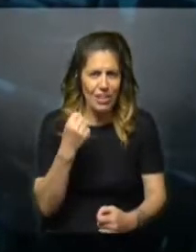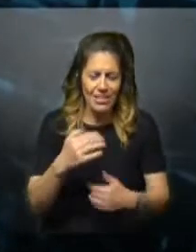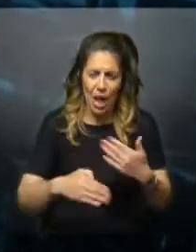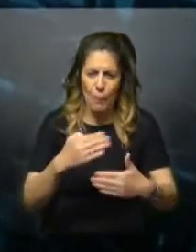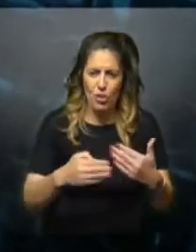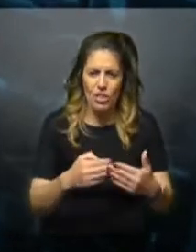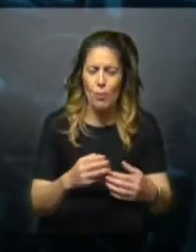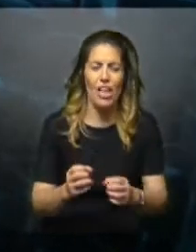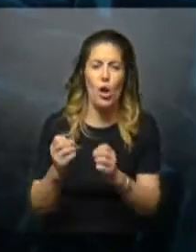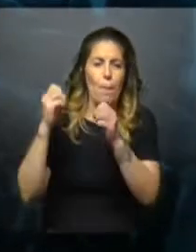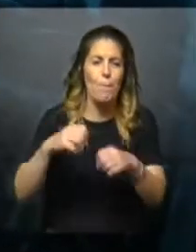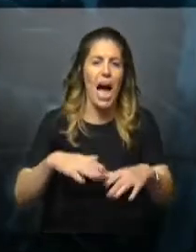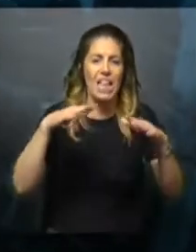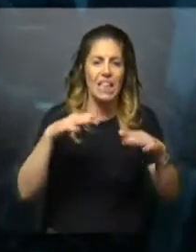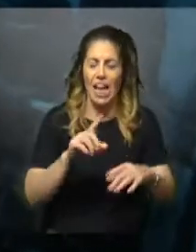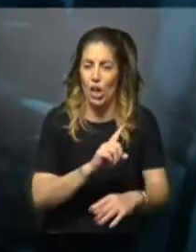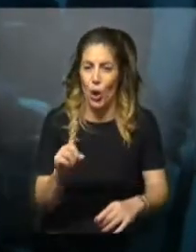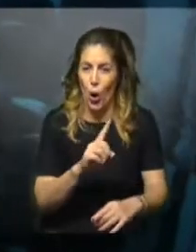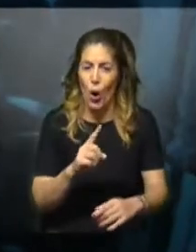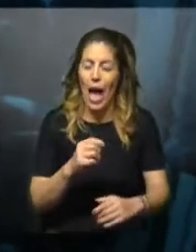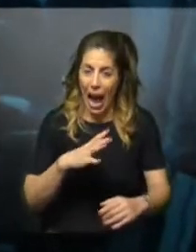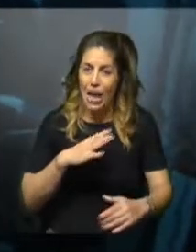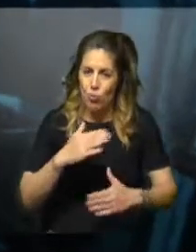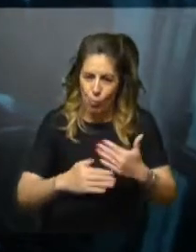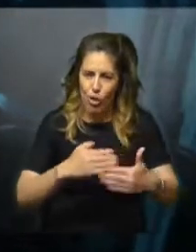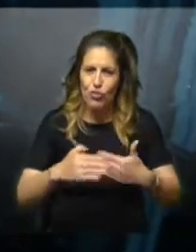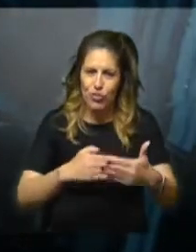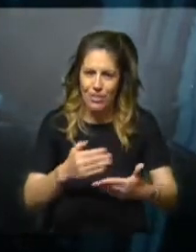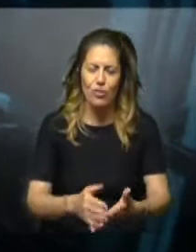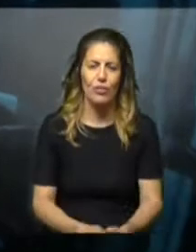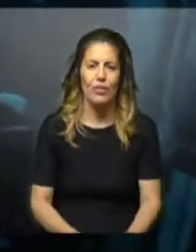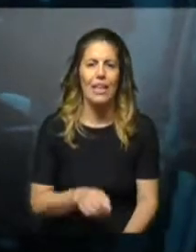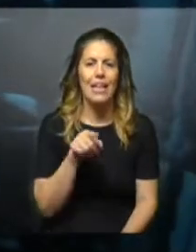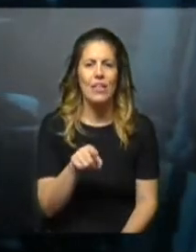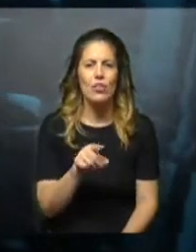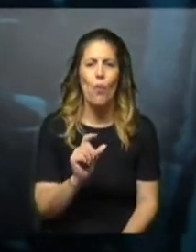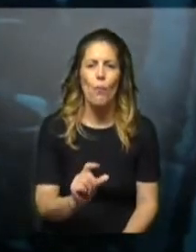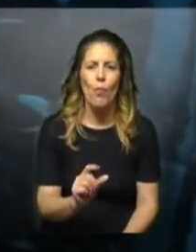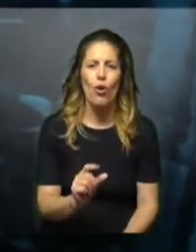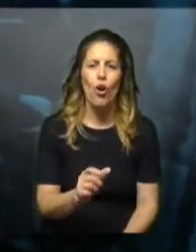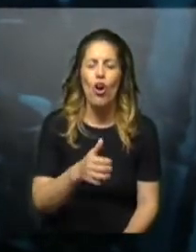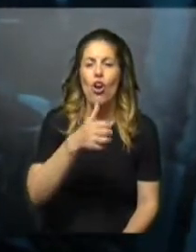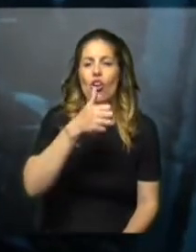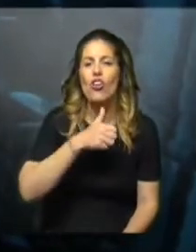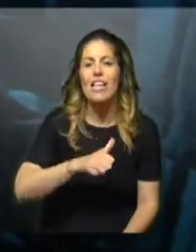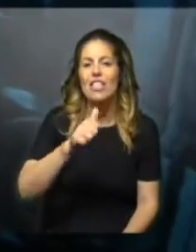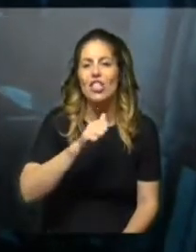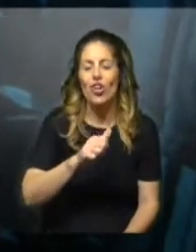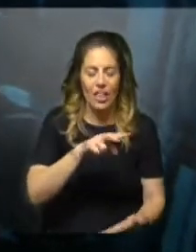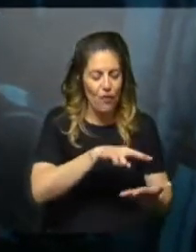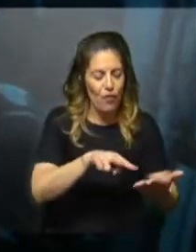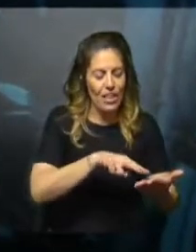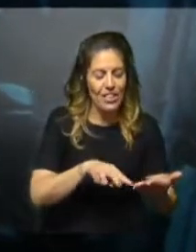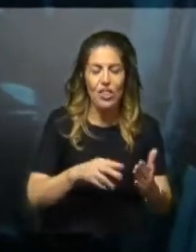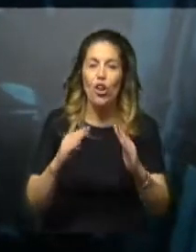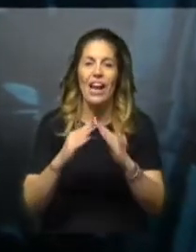no es tipo arte de magia Plin Esto me salió bueno Y acá es un poco con las anécdotas que fui leyendo de la casa de